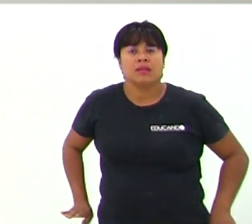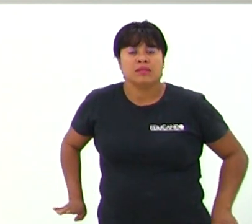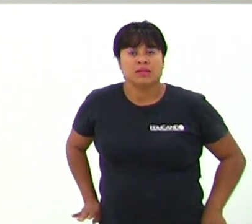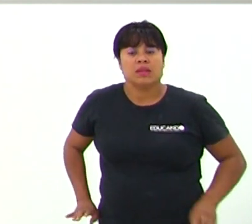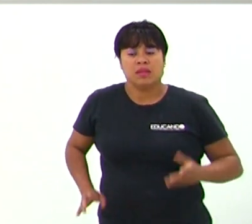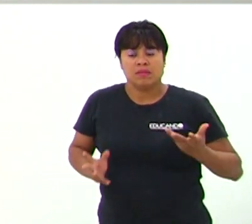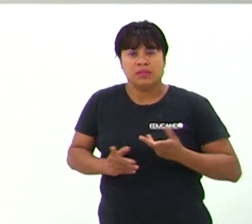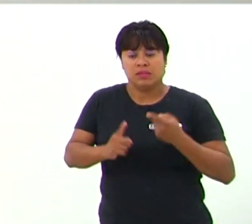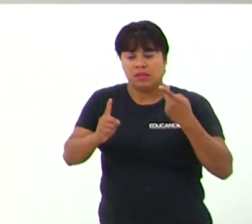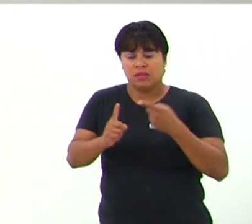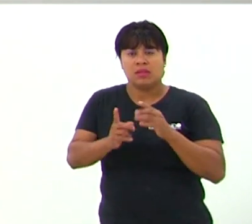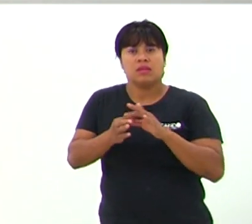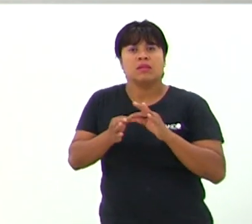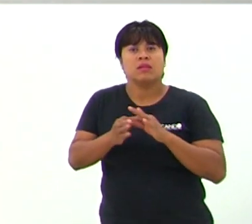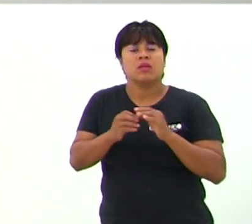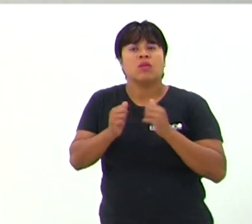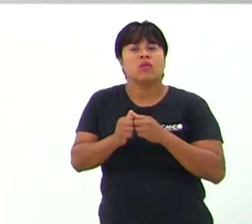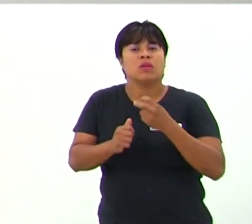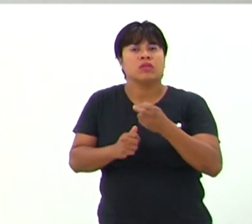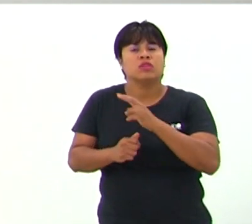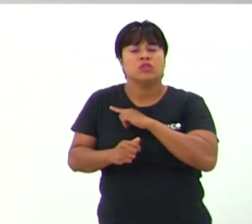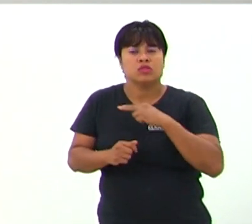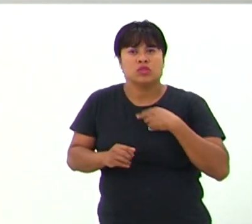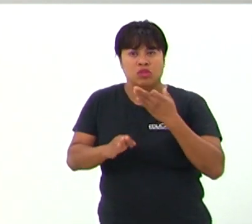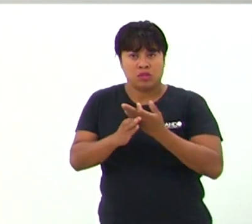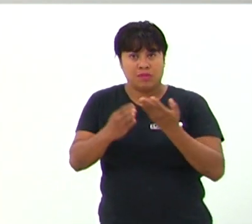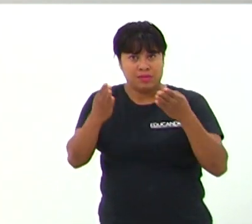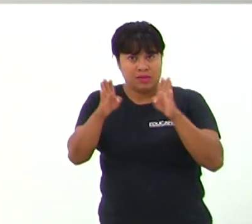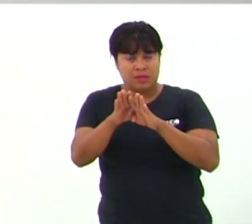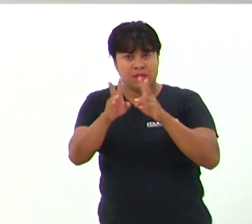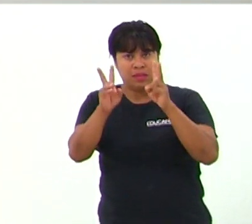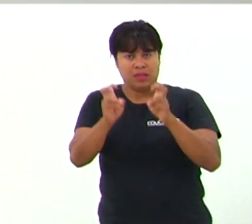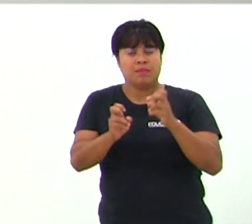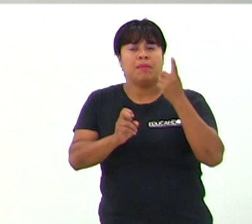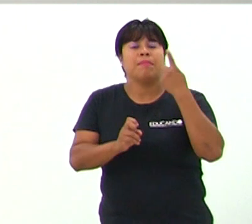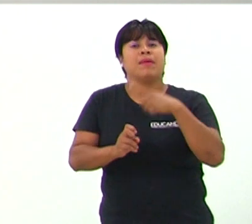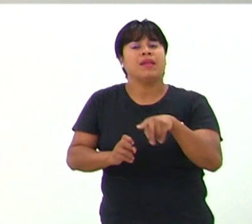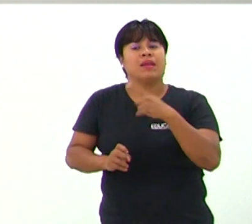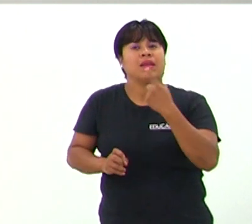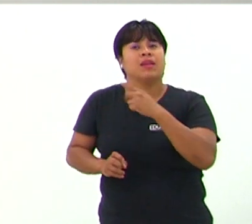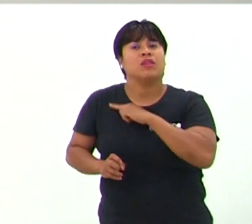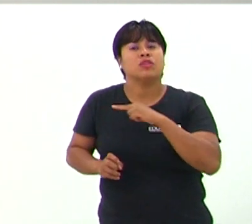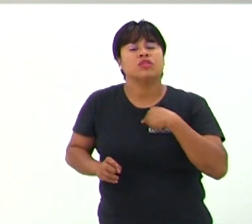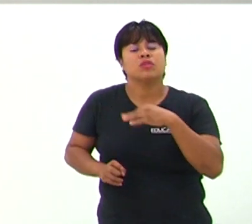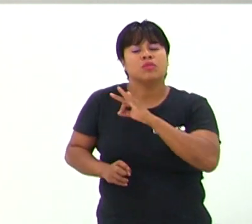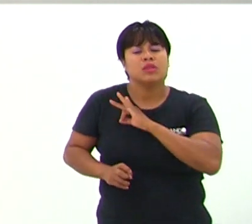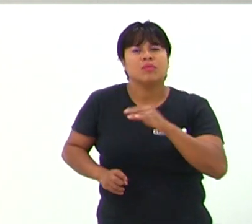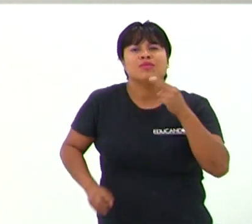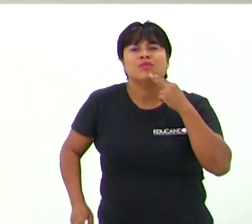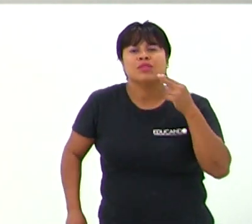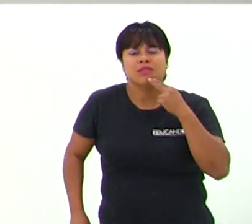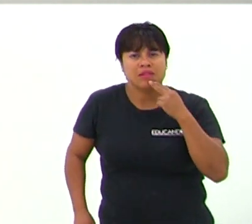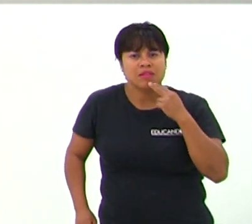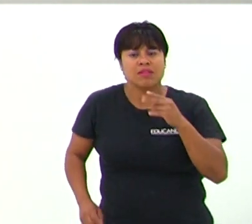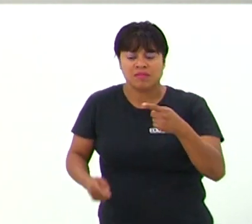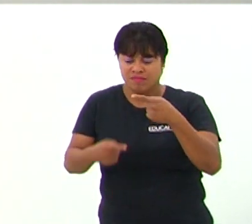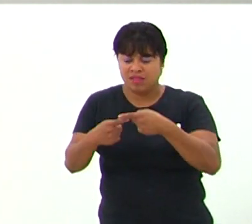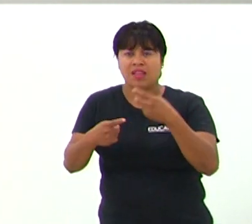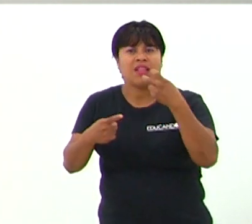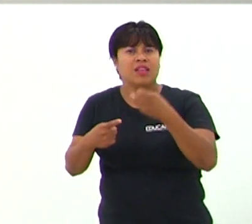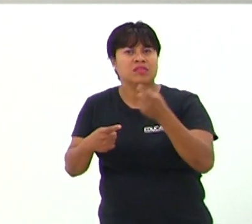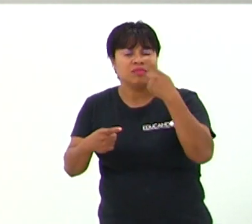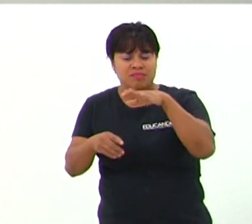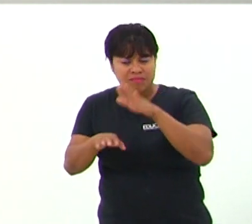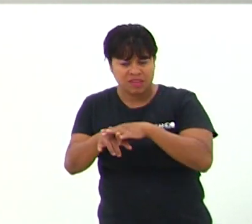hacer referencia, con la cual vamos a cerrar este tema para que ya podamos utilizar esta herramienta de forma